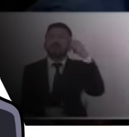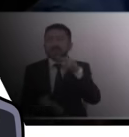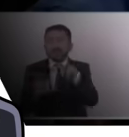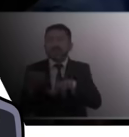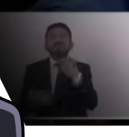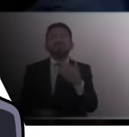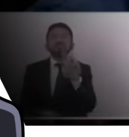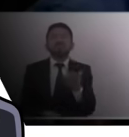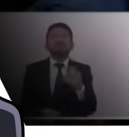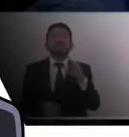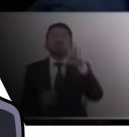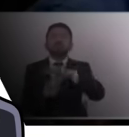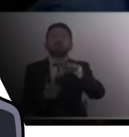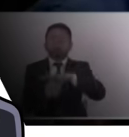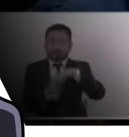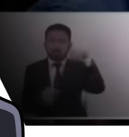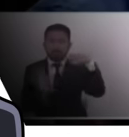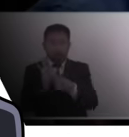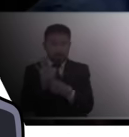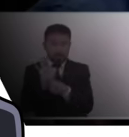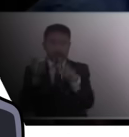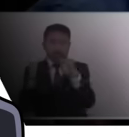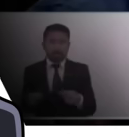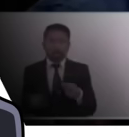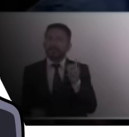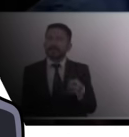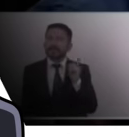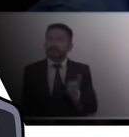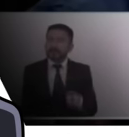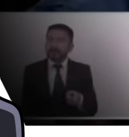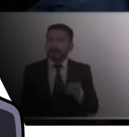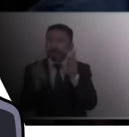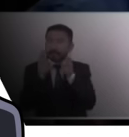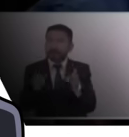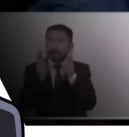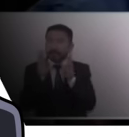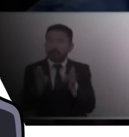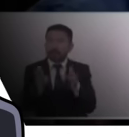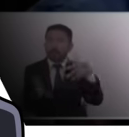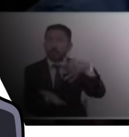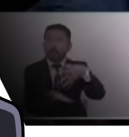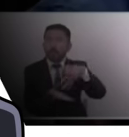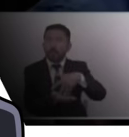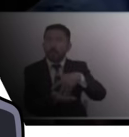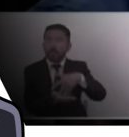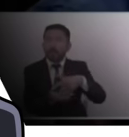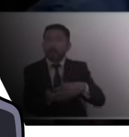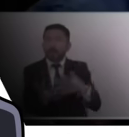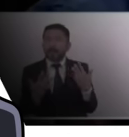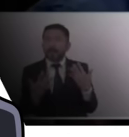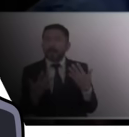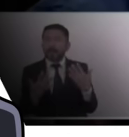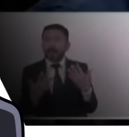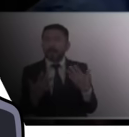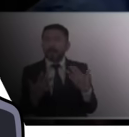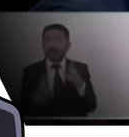lee, que iban a aprobar esto, cuando deberían prestar atención a lo que la población espera